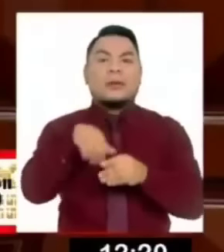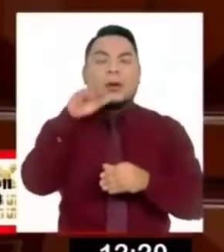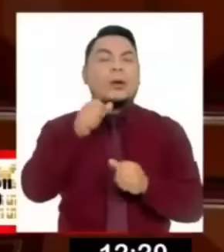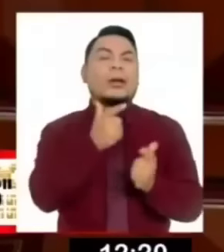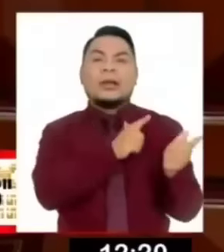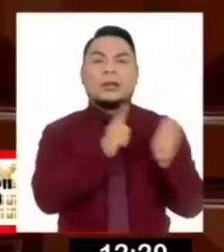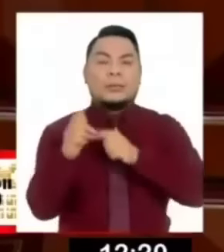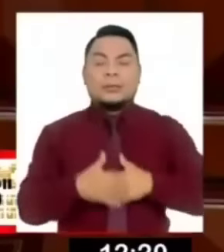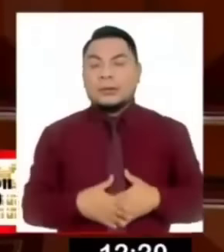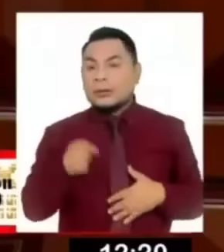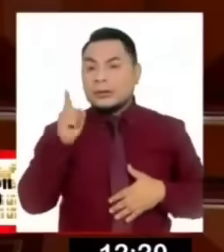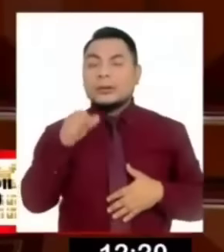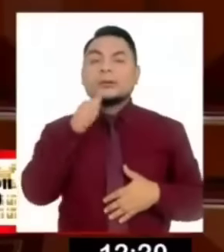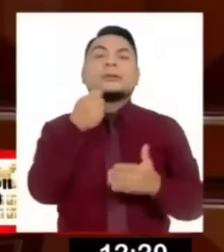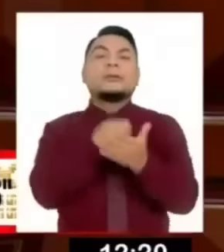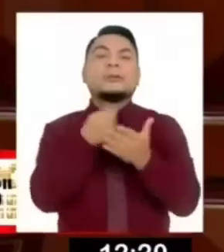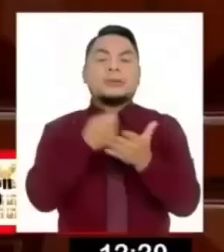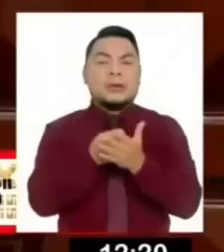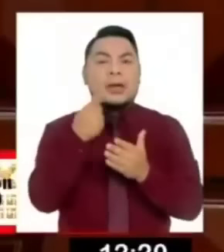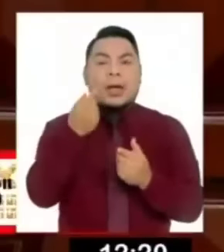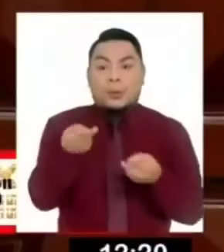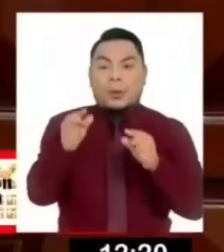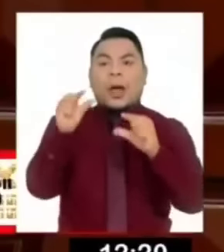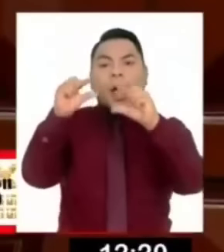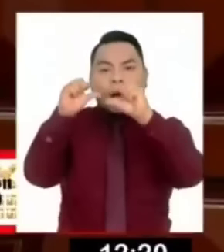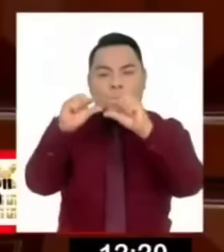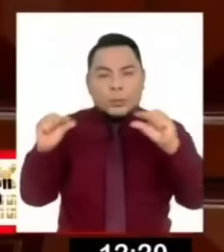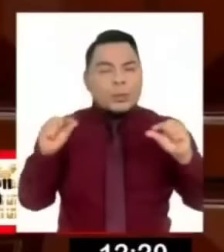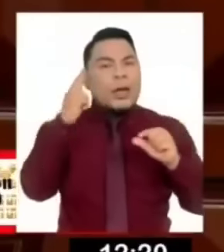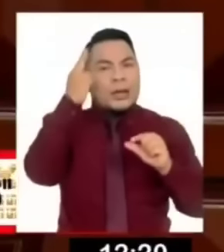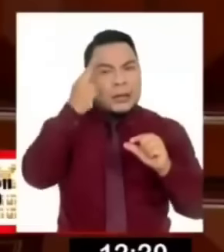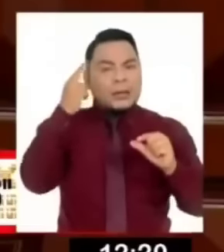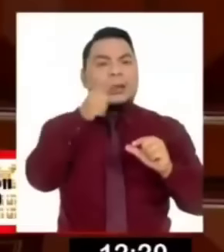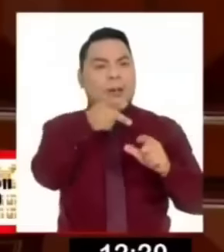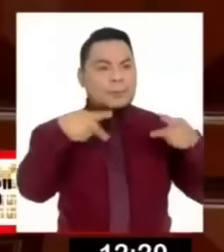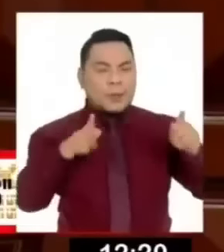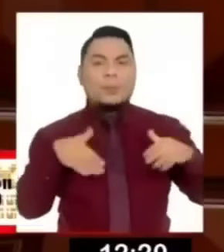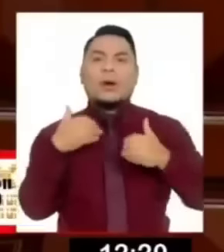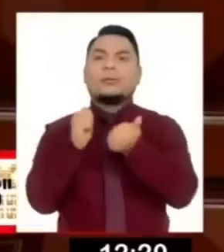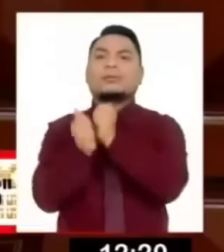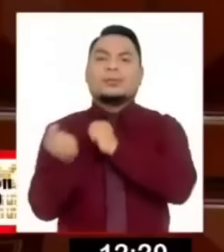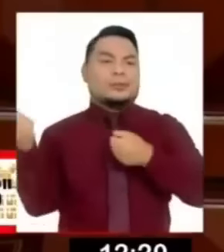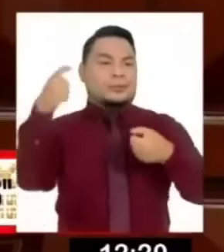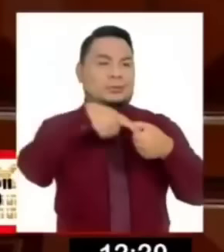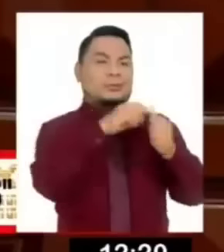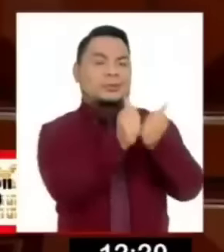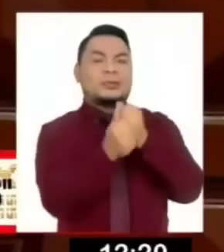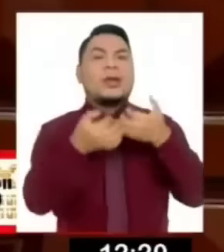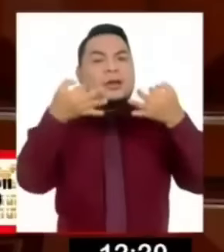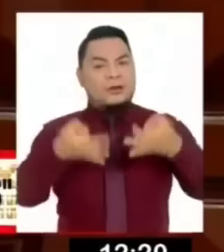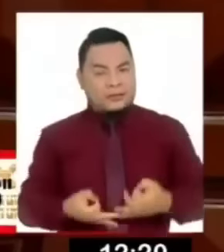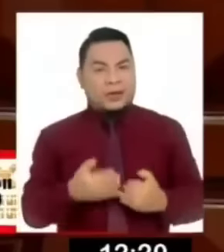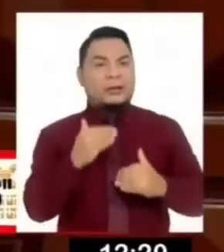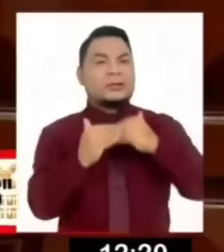disponibles, con tasas de utilidad razonables, que les permitan competir en este mercado con